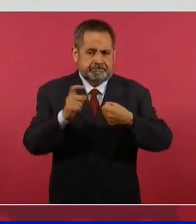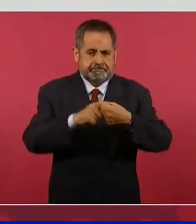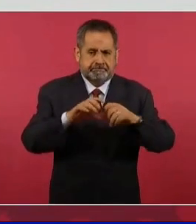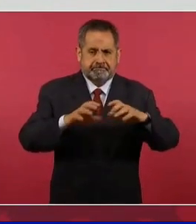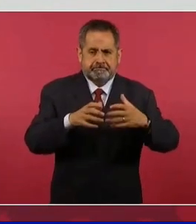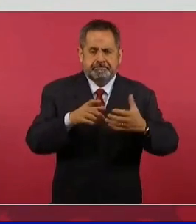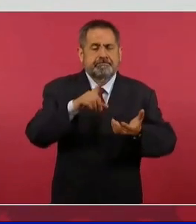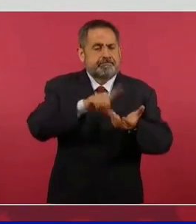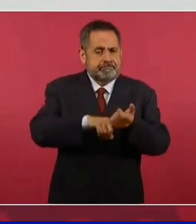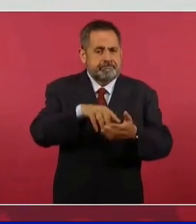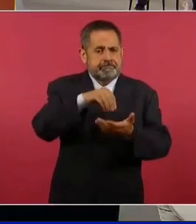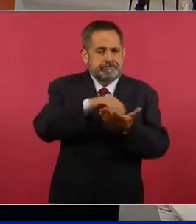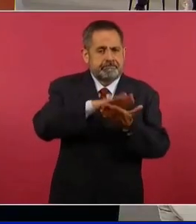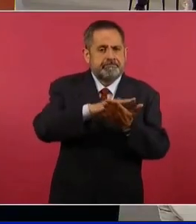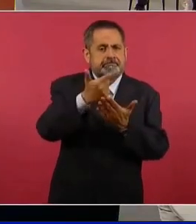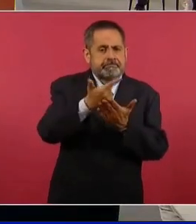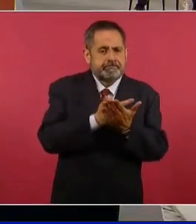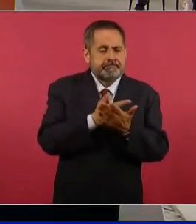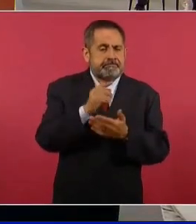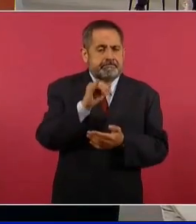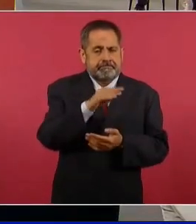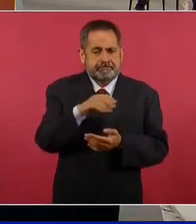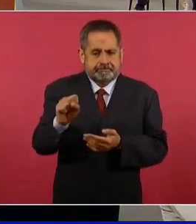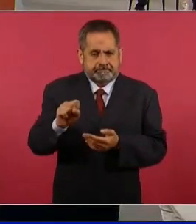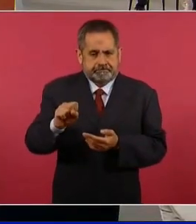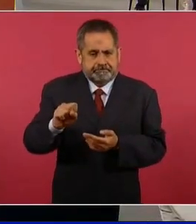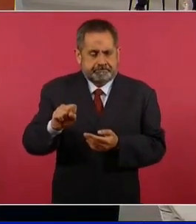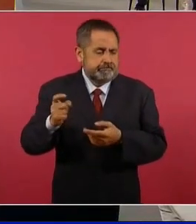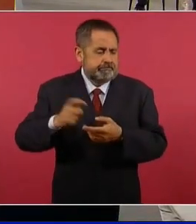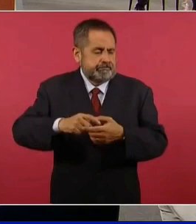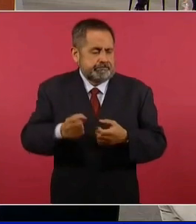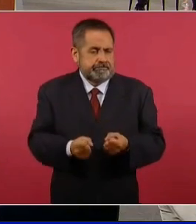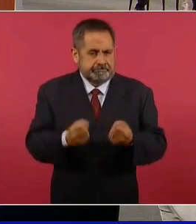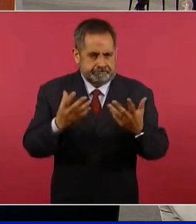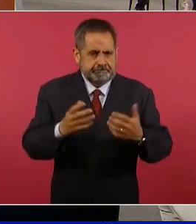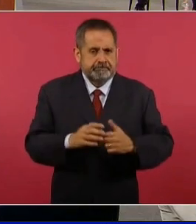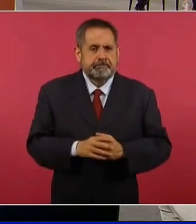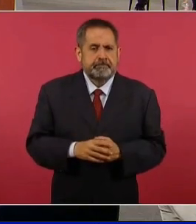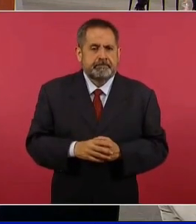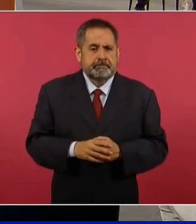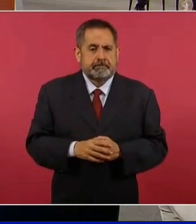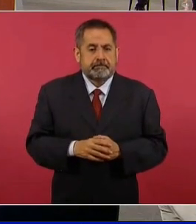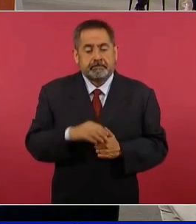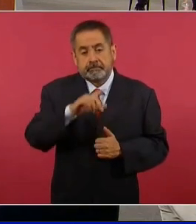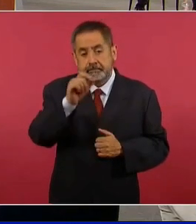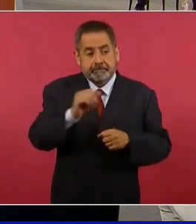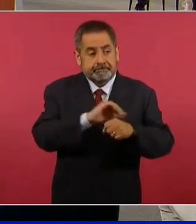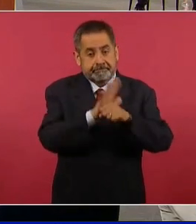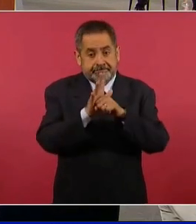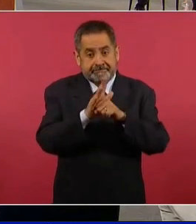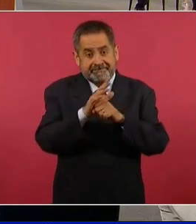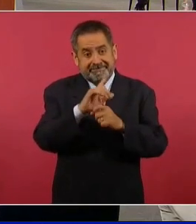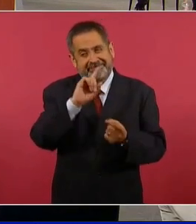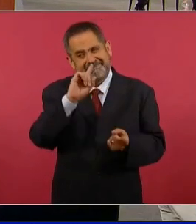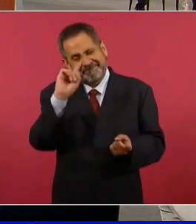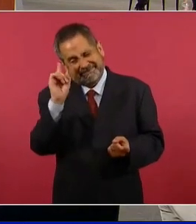trabajadores inscritos en el Seguro Social. Aquí se nos vino abajo.